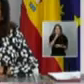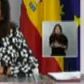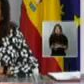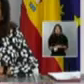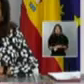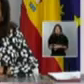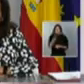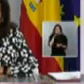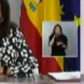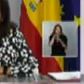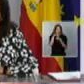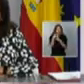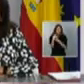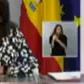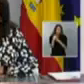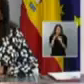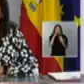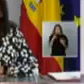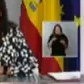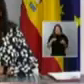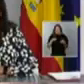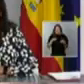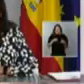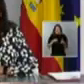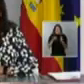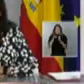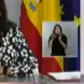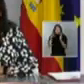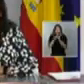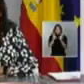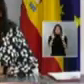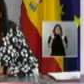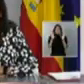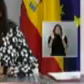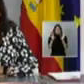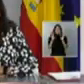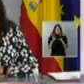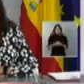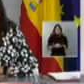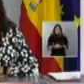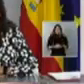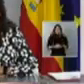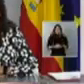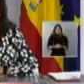reducir la velocidad en carretera, se llegó a hacer, Sara, luego se levantó la medida.